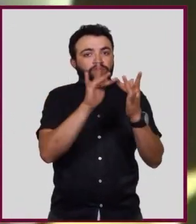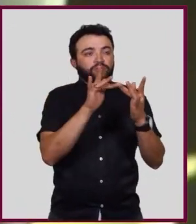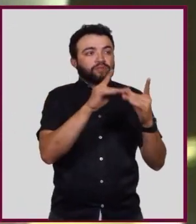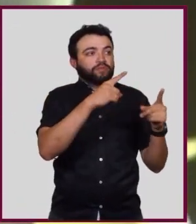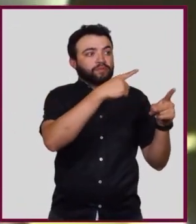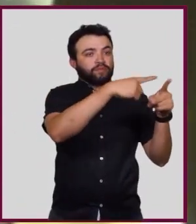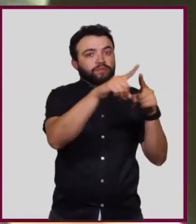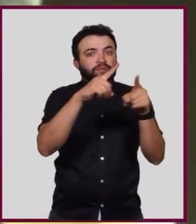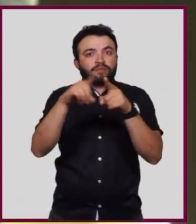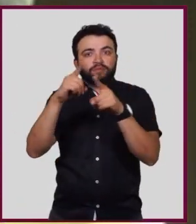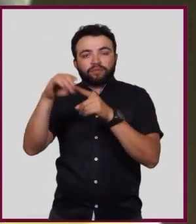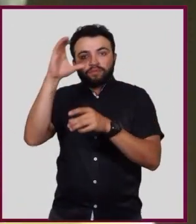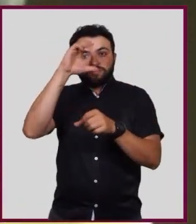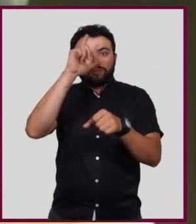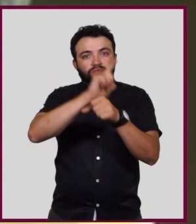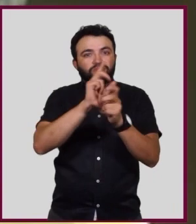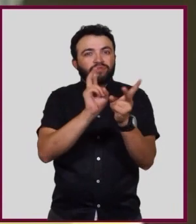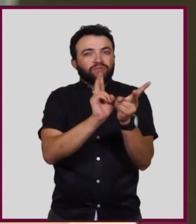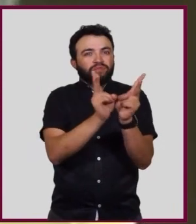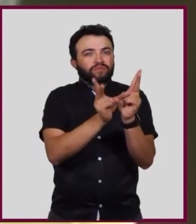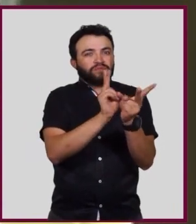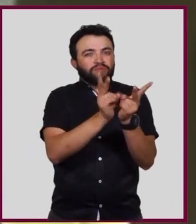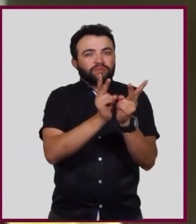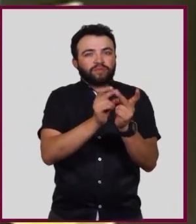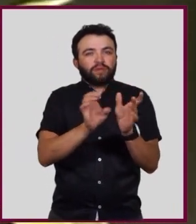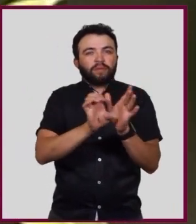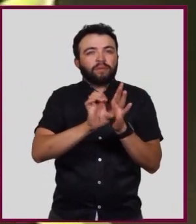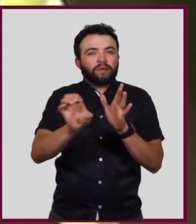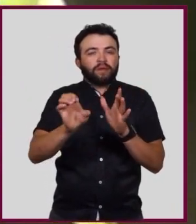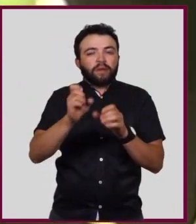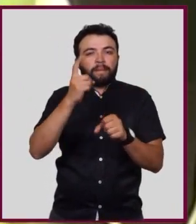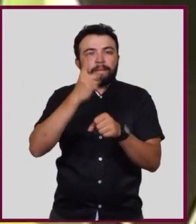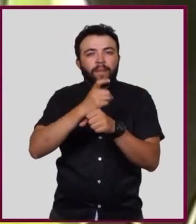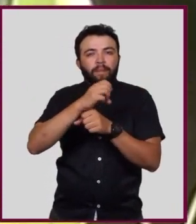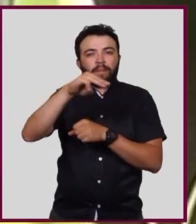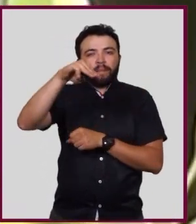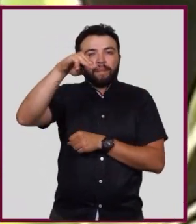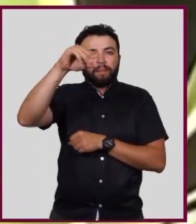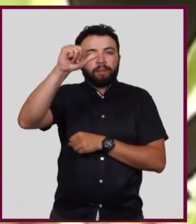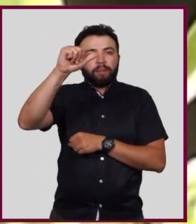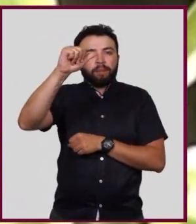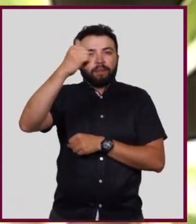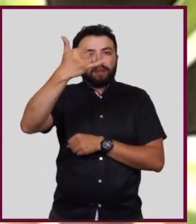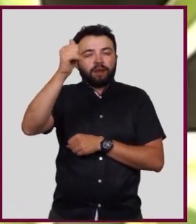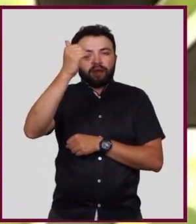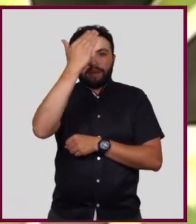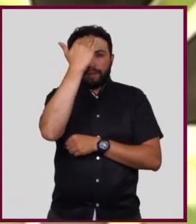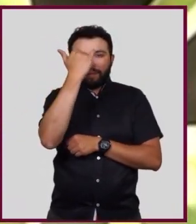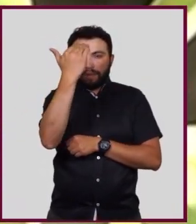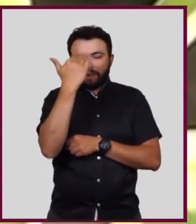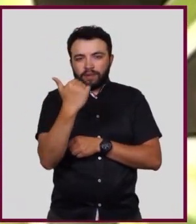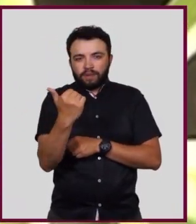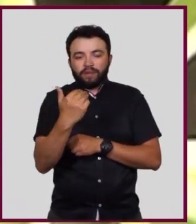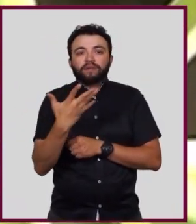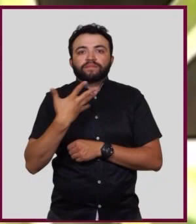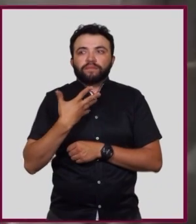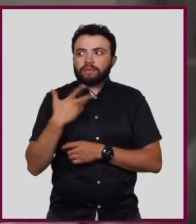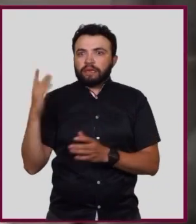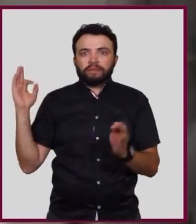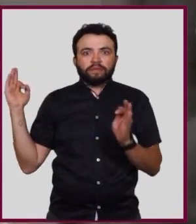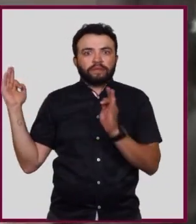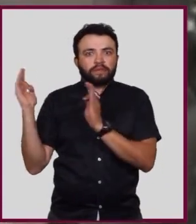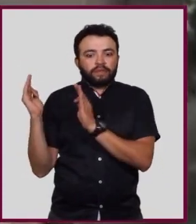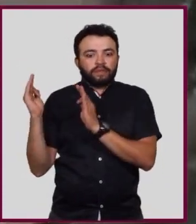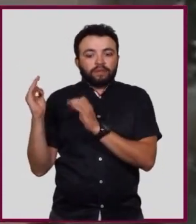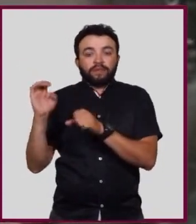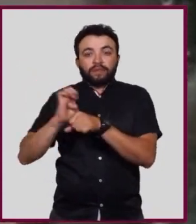culturas vecinas, ¿no? Los primeros mayas estaban ahí cerquita. Entonces se